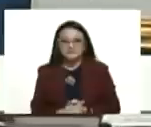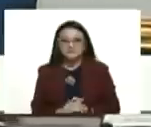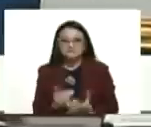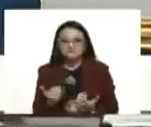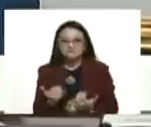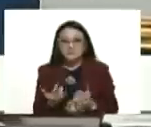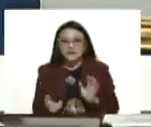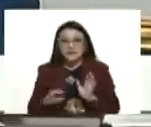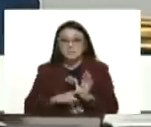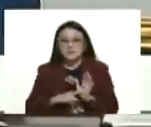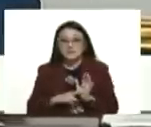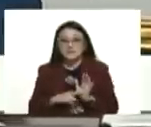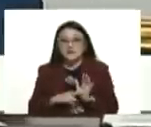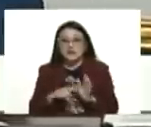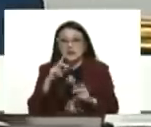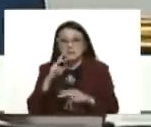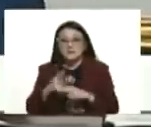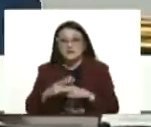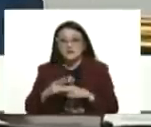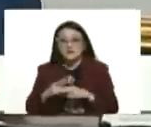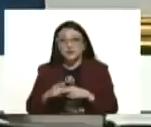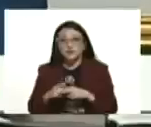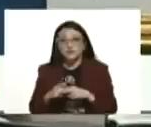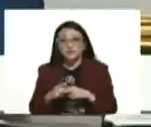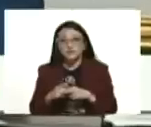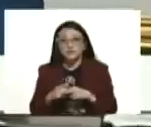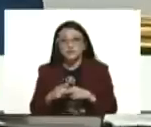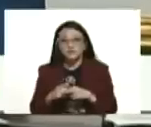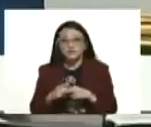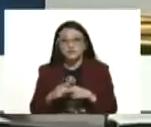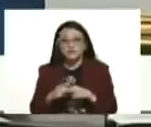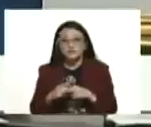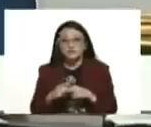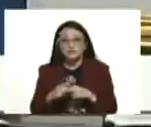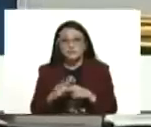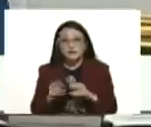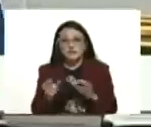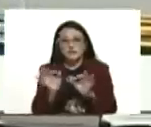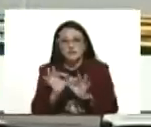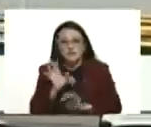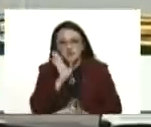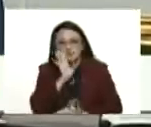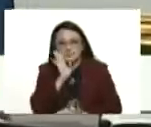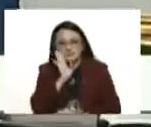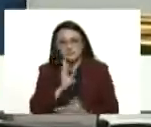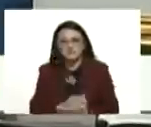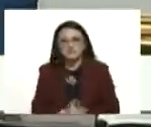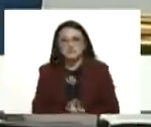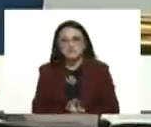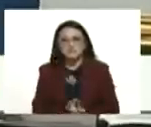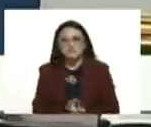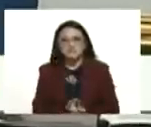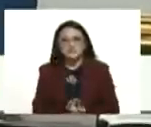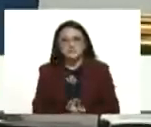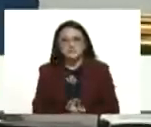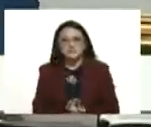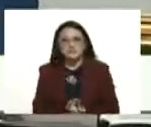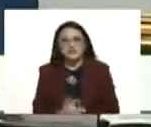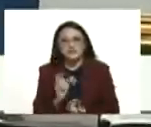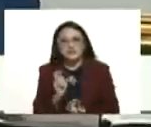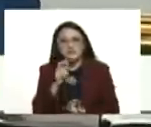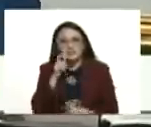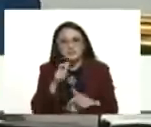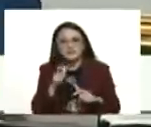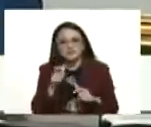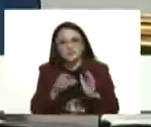se repiten los apellidos y se repiten los modus operandi. Y se repite el tipo de gente